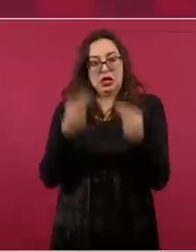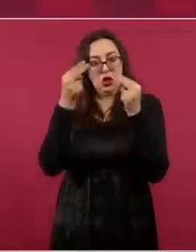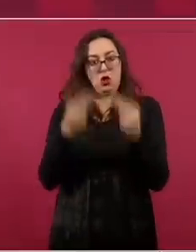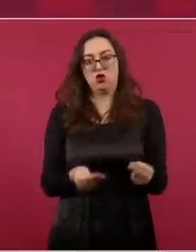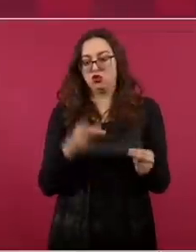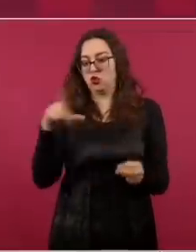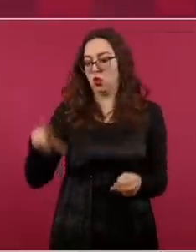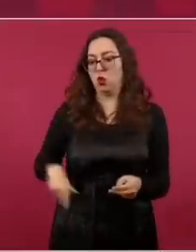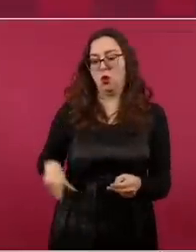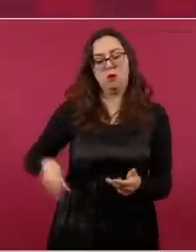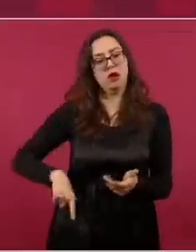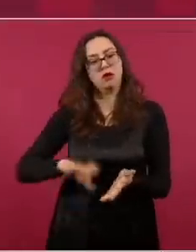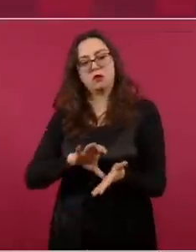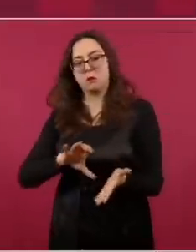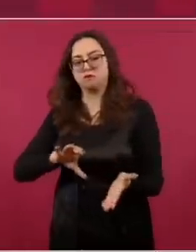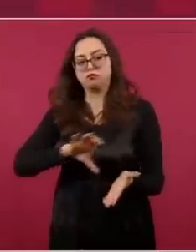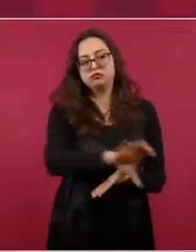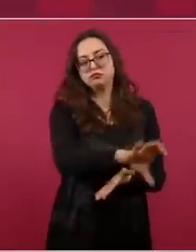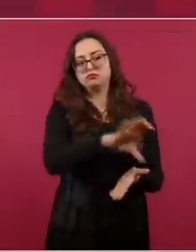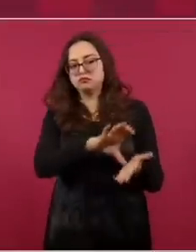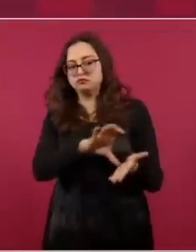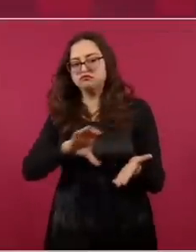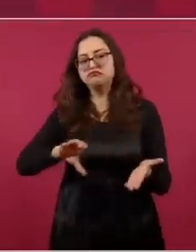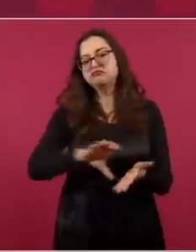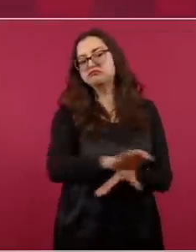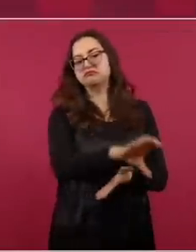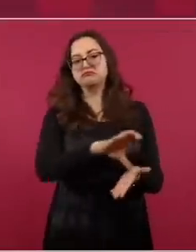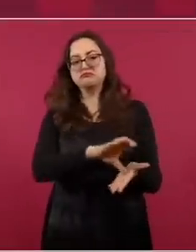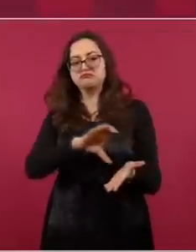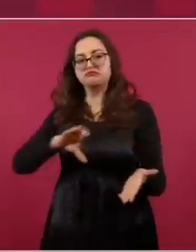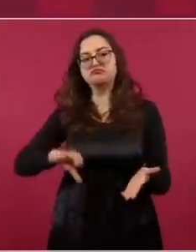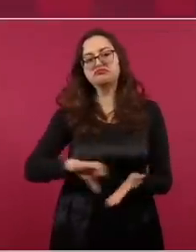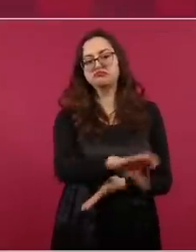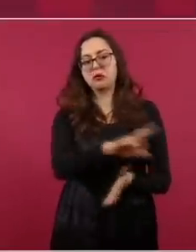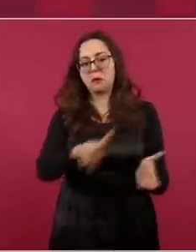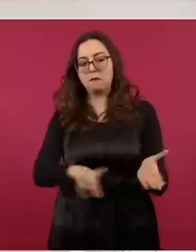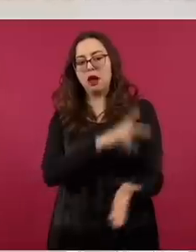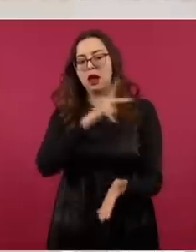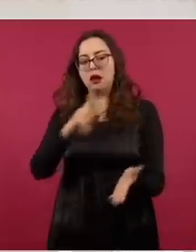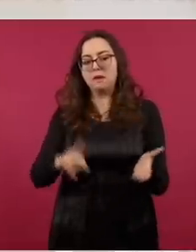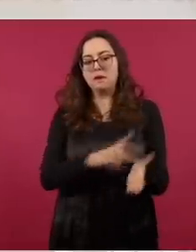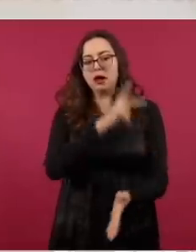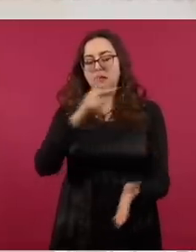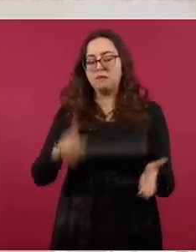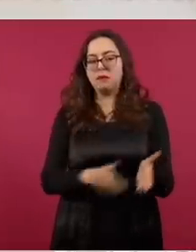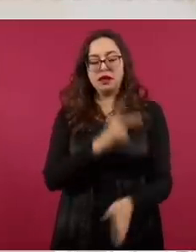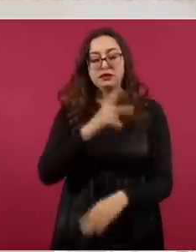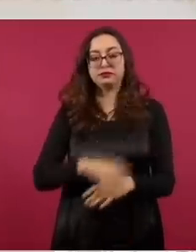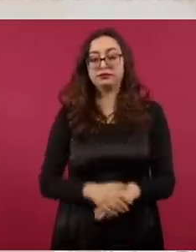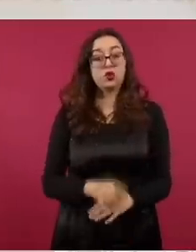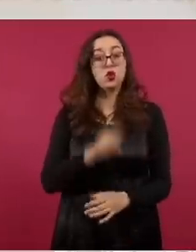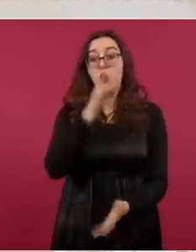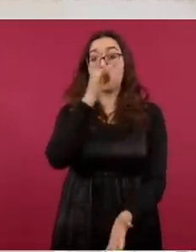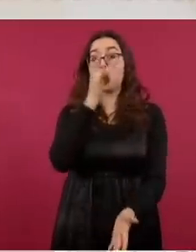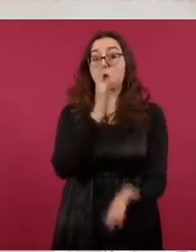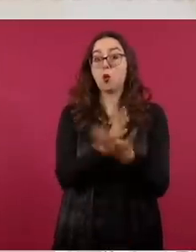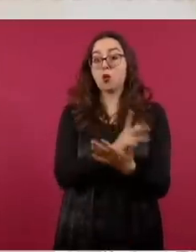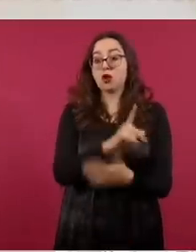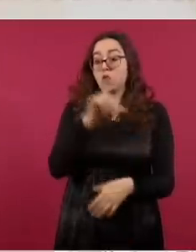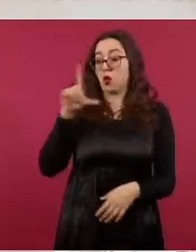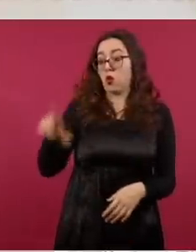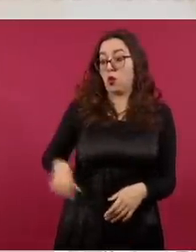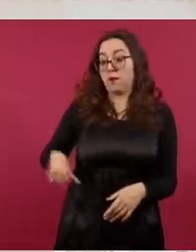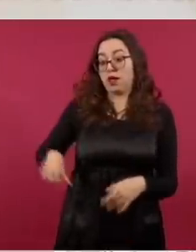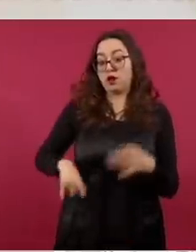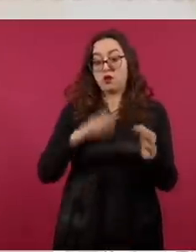al Amparo del poder público no es nada más el gasto de publicidad o el llamado